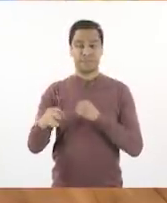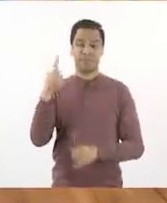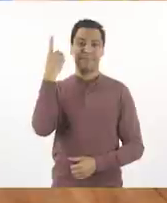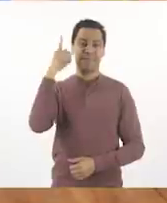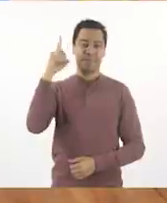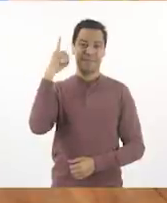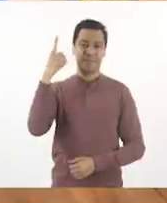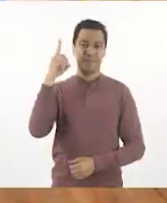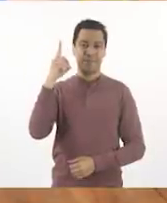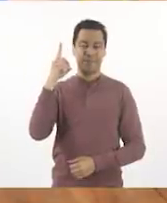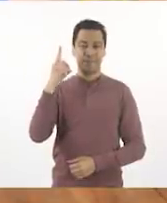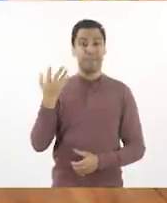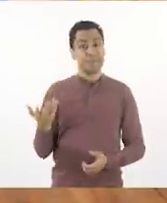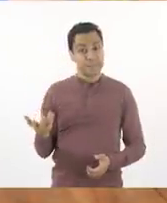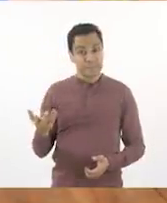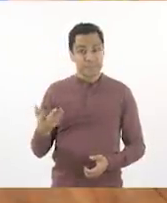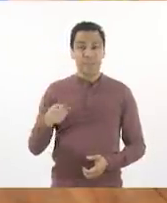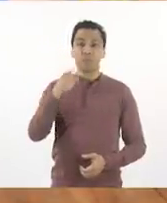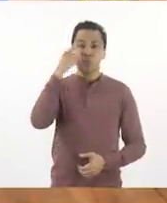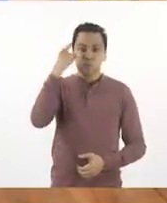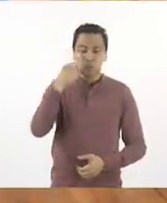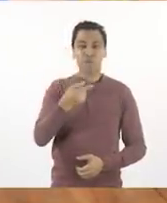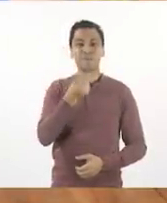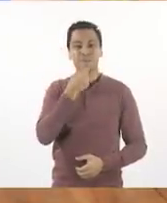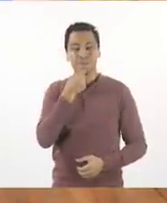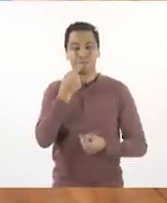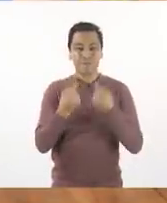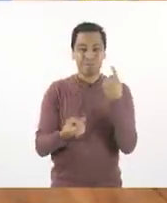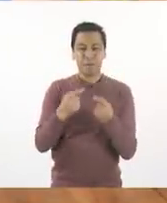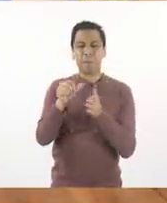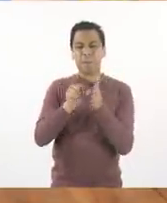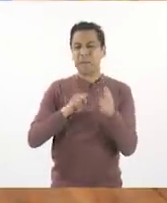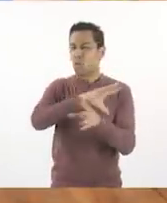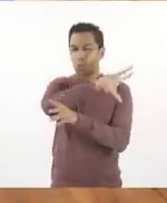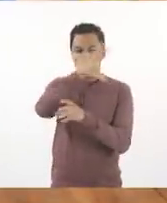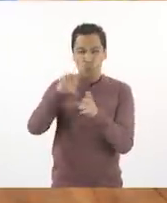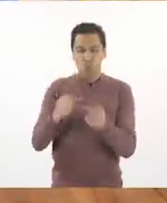Diciembre. Recuérdenle a nuestros niños y niñas, ¿cuántos meses son?